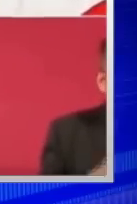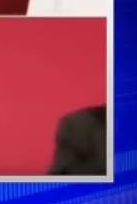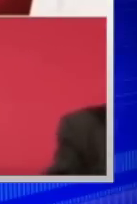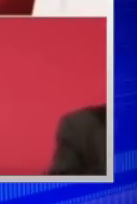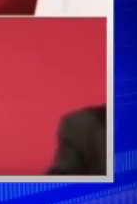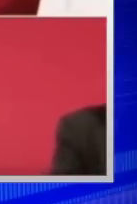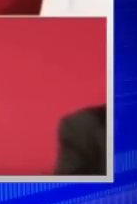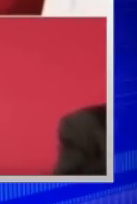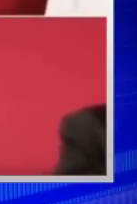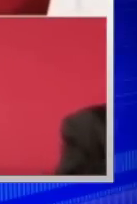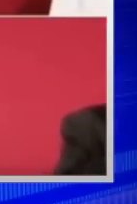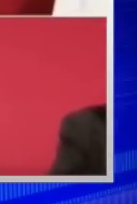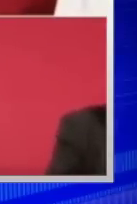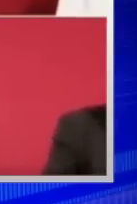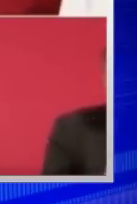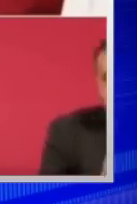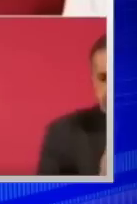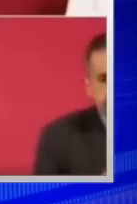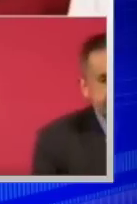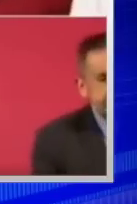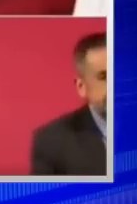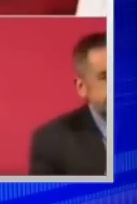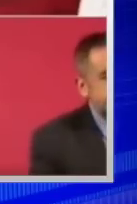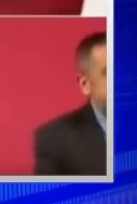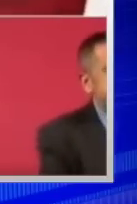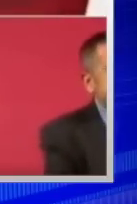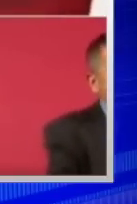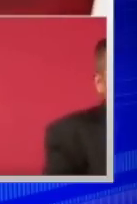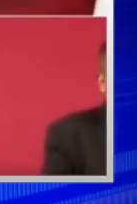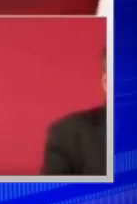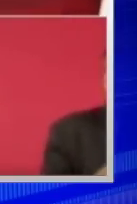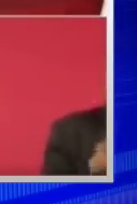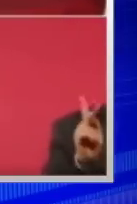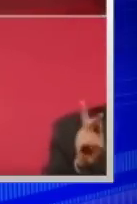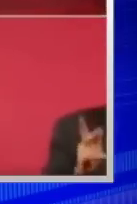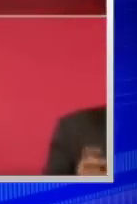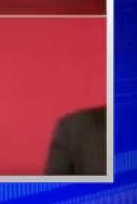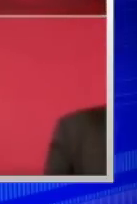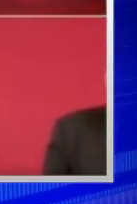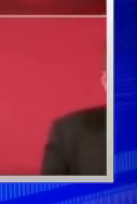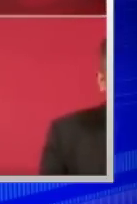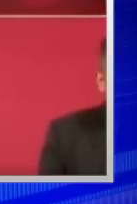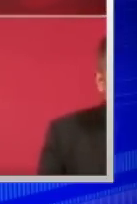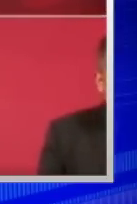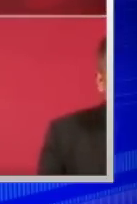hierba y no se tiene